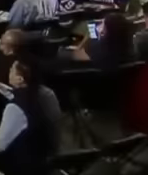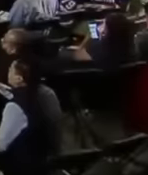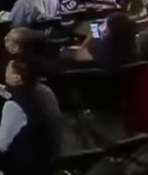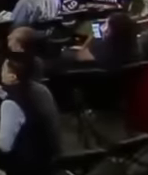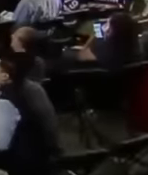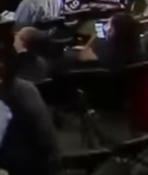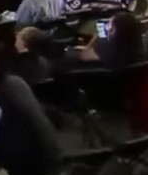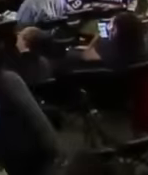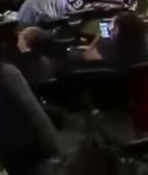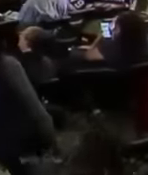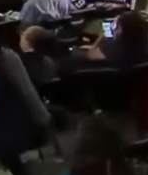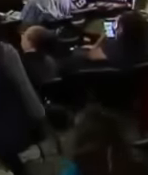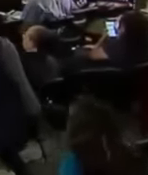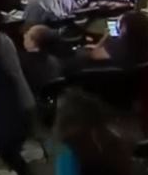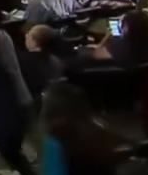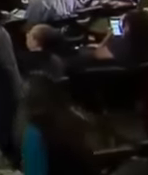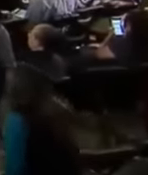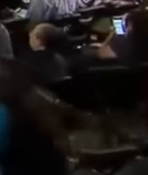a todas las